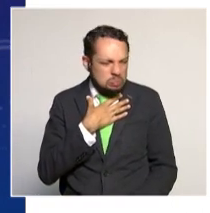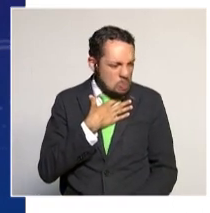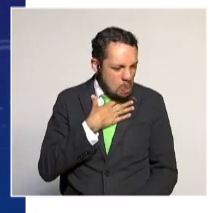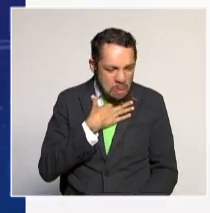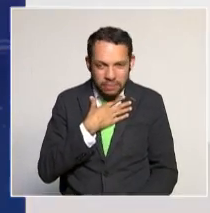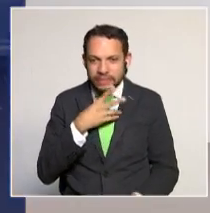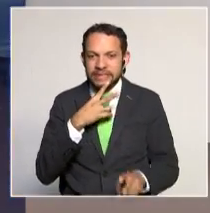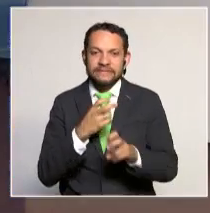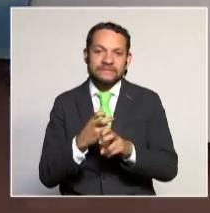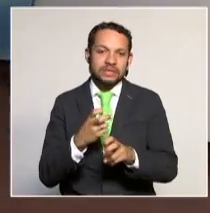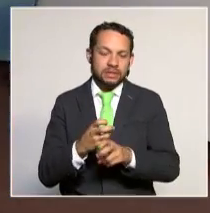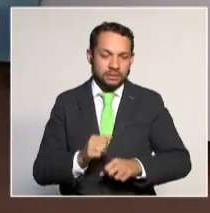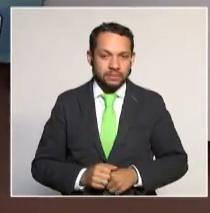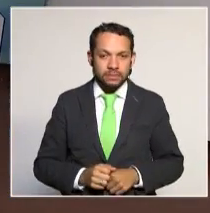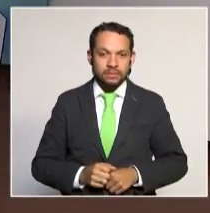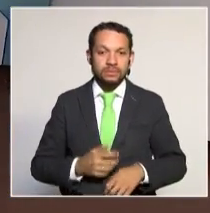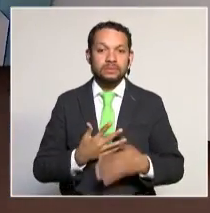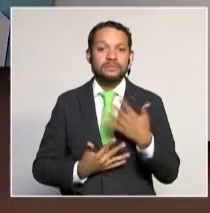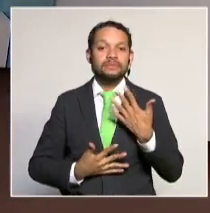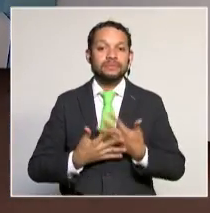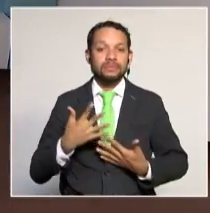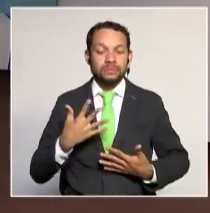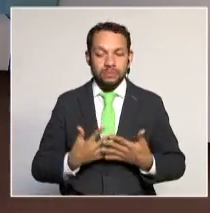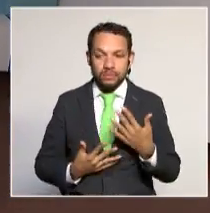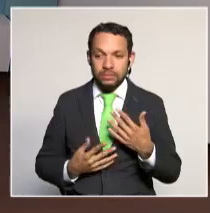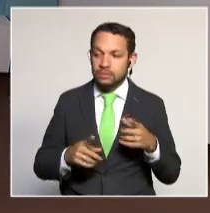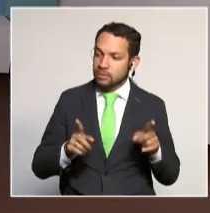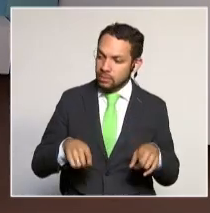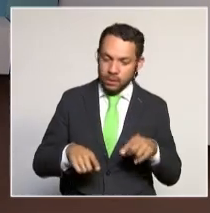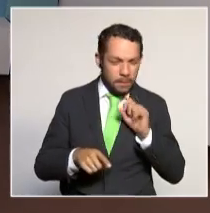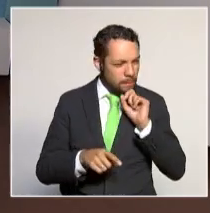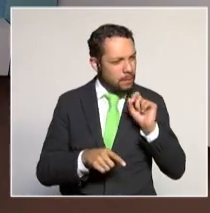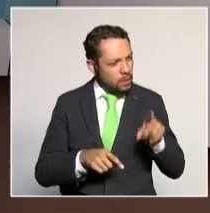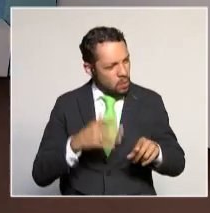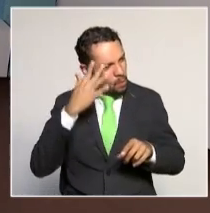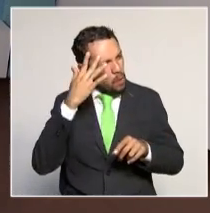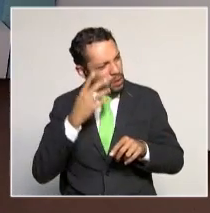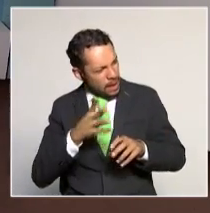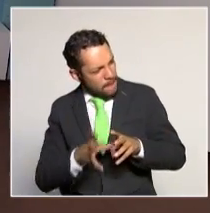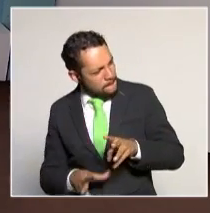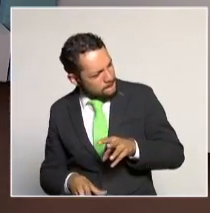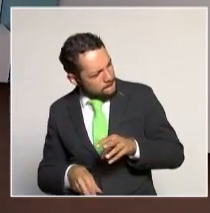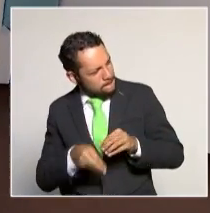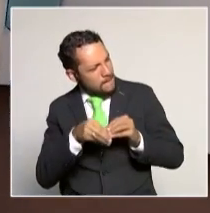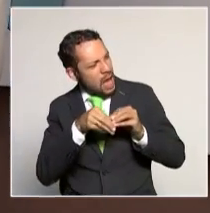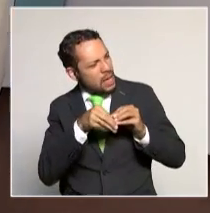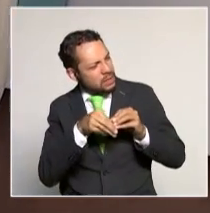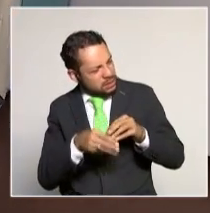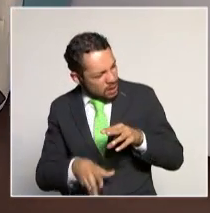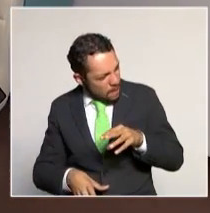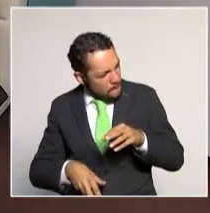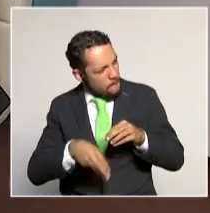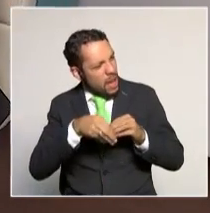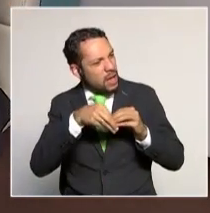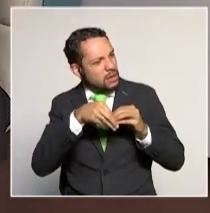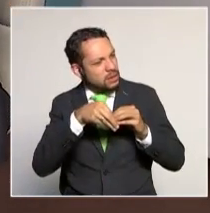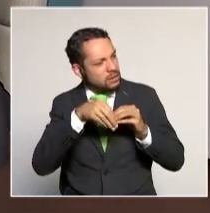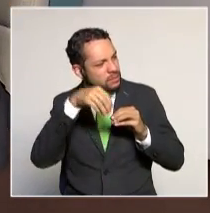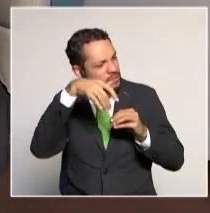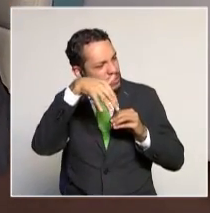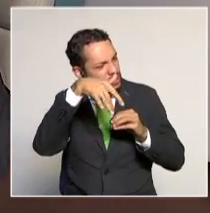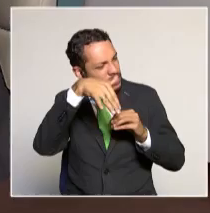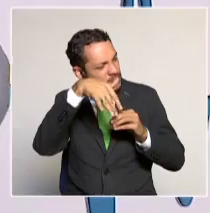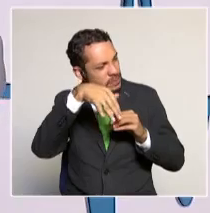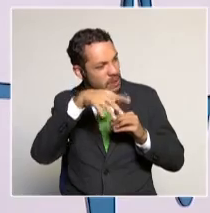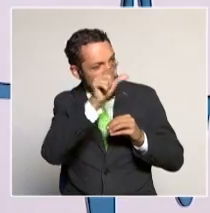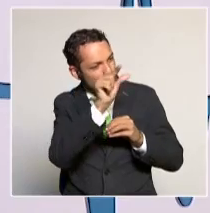motricidad. O sea, han habido estudios que digan por qué se produce ese beta amiloide, esa sustancia. Ese es el título, digamos, no se confundan tanto que cómo se llama o qué